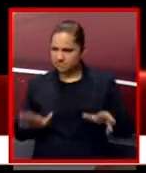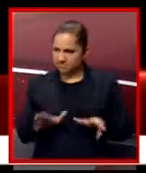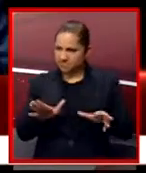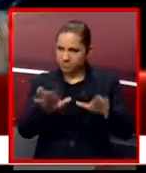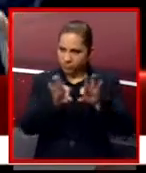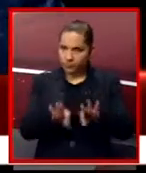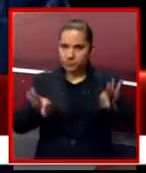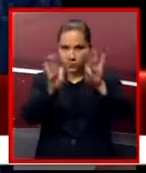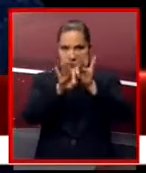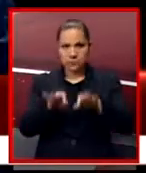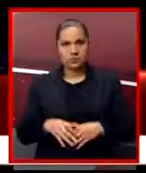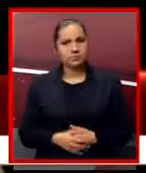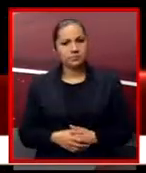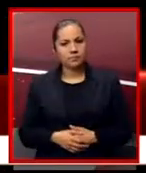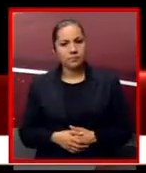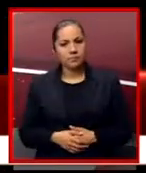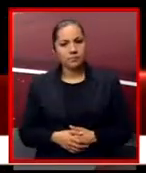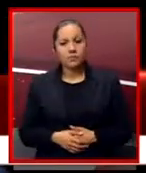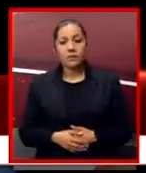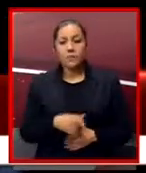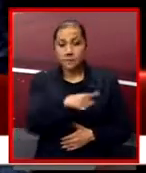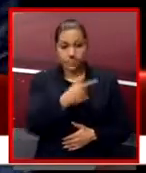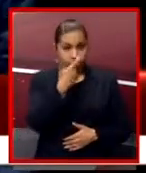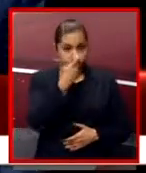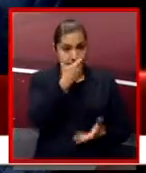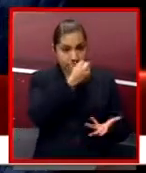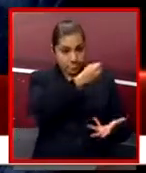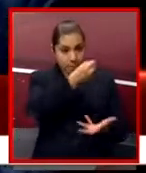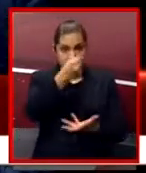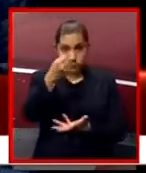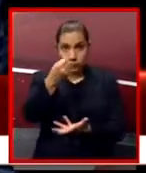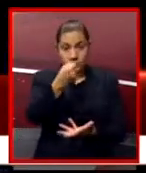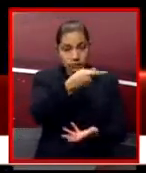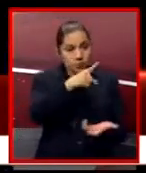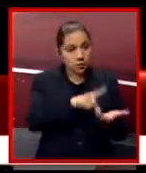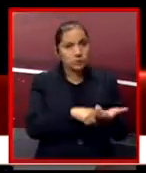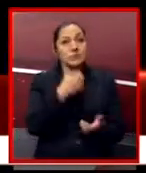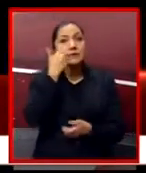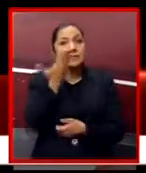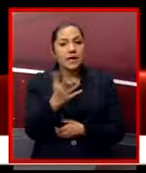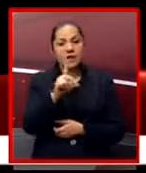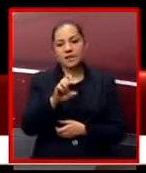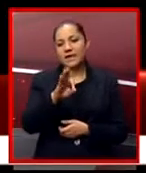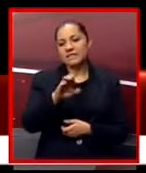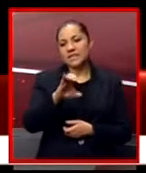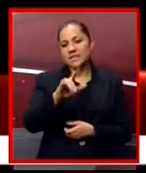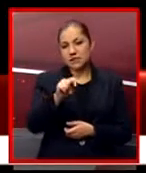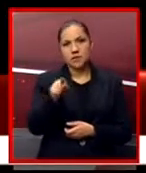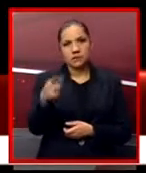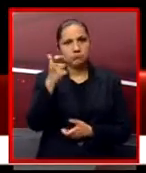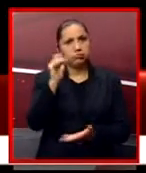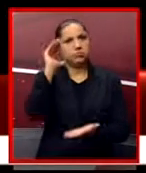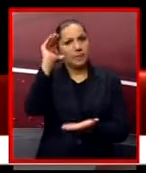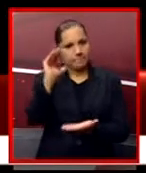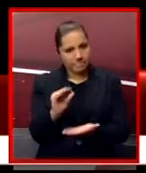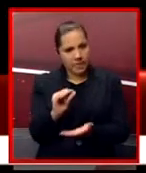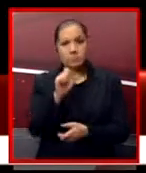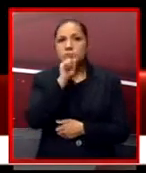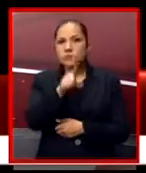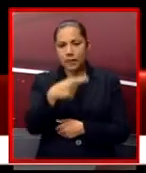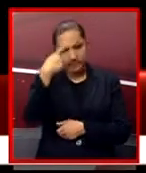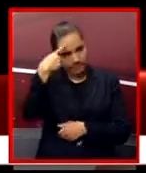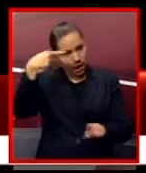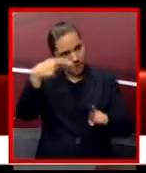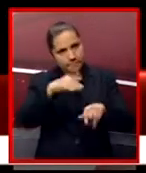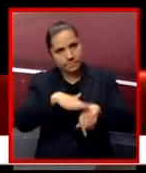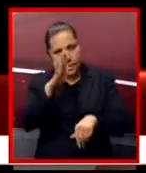¿Qué busca el presupuesto? Reducir déficit. ¿Qué busca? Invertir más en salud, más en educación,